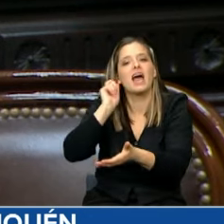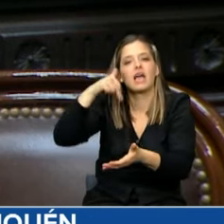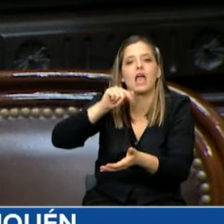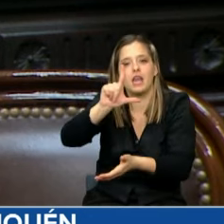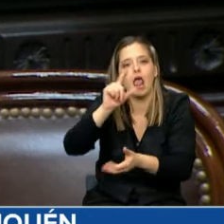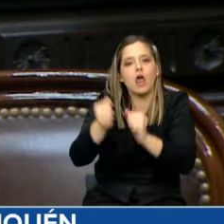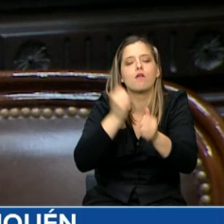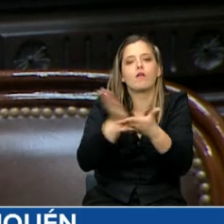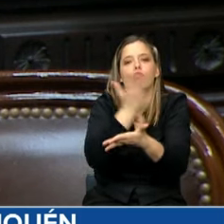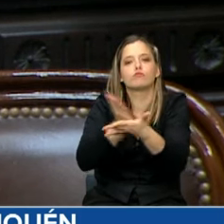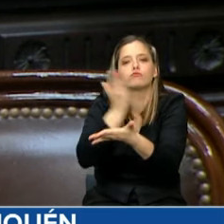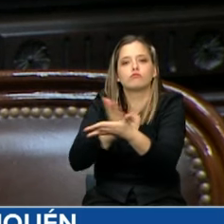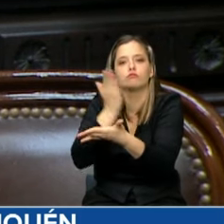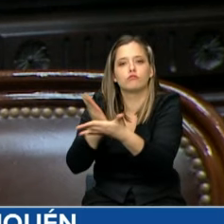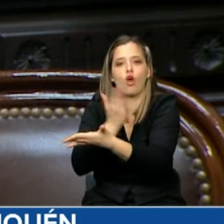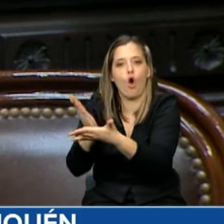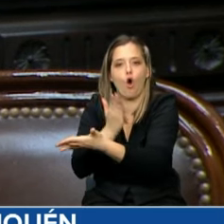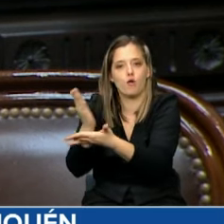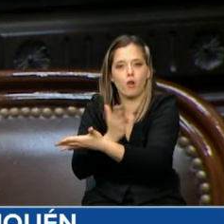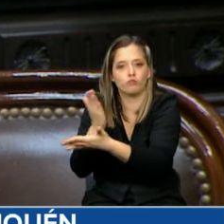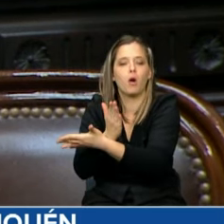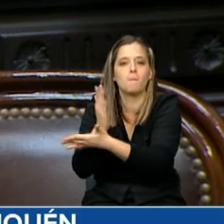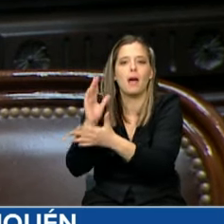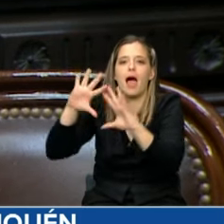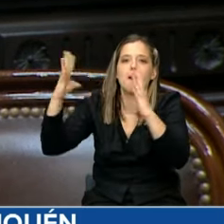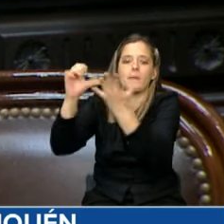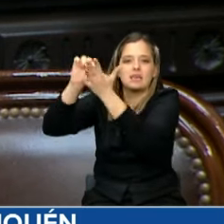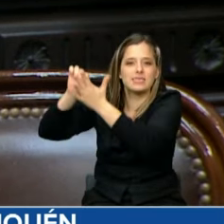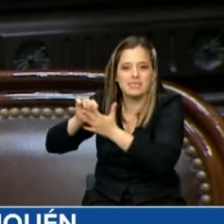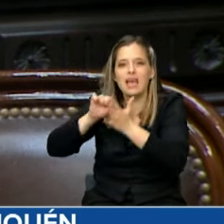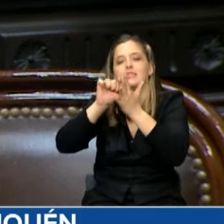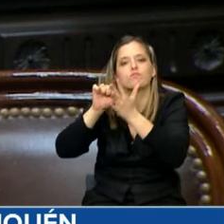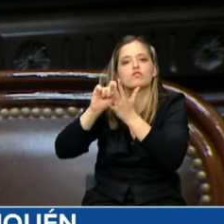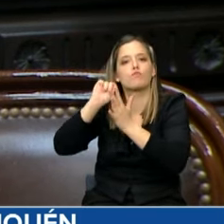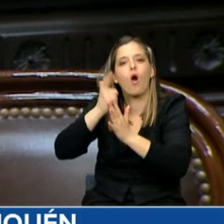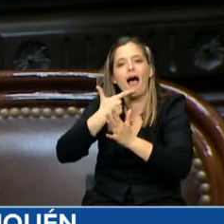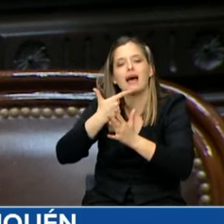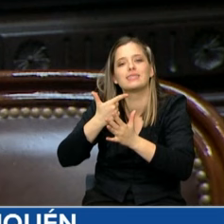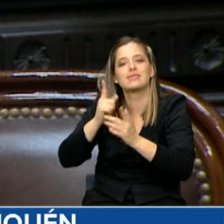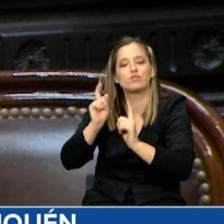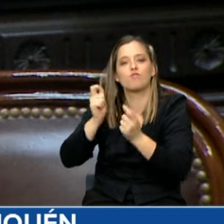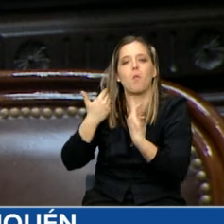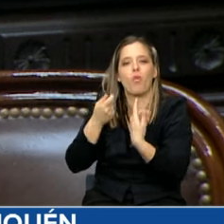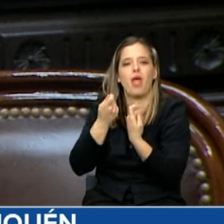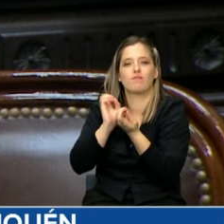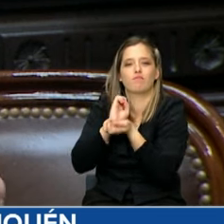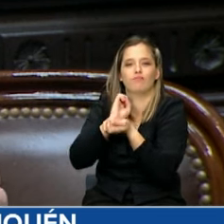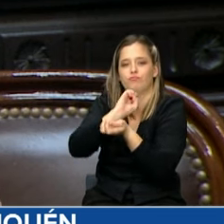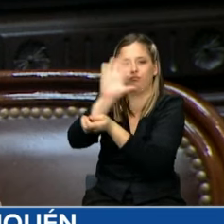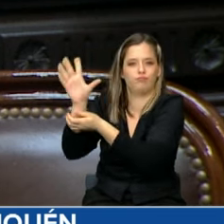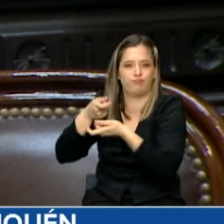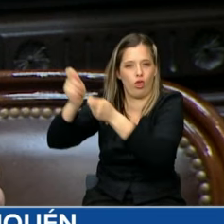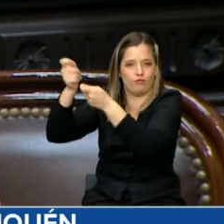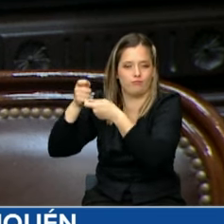cuales queremos proveer gas al mundo y también se decía en la comisión que cómo íbamos a poder ser